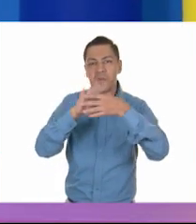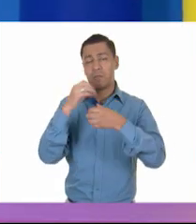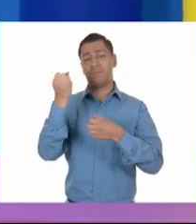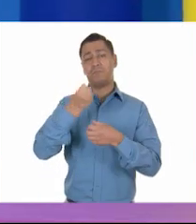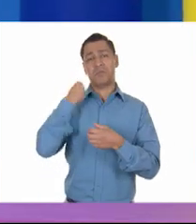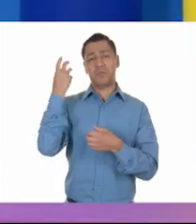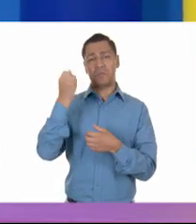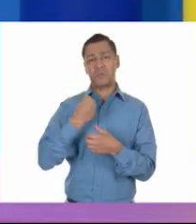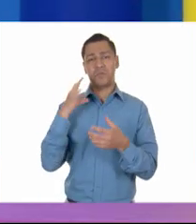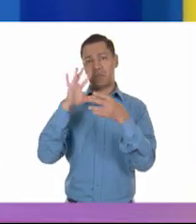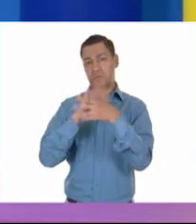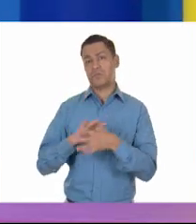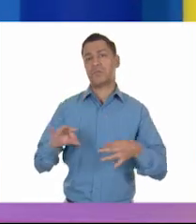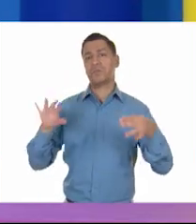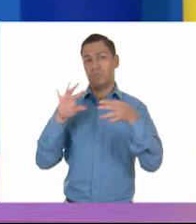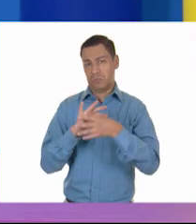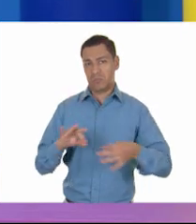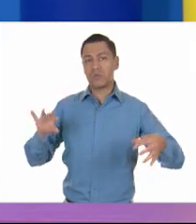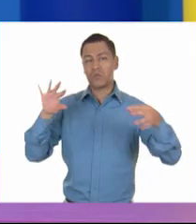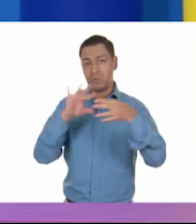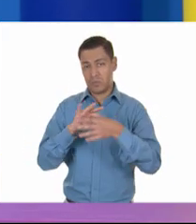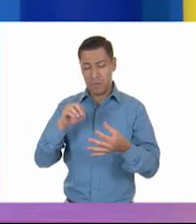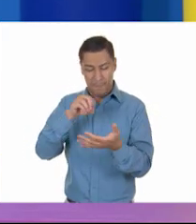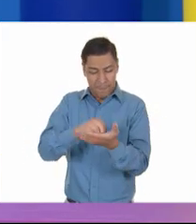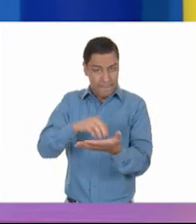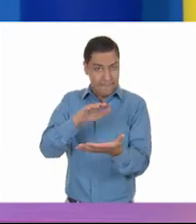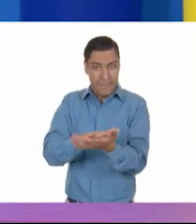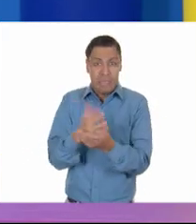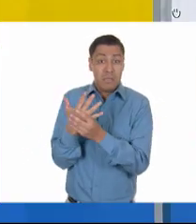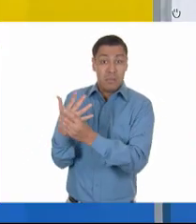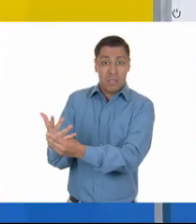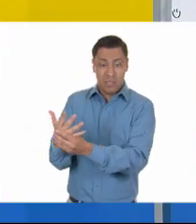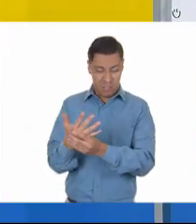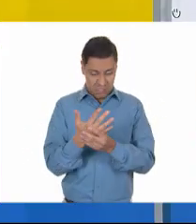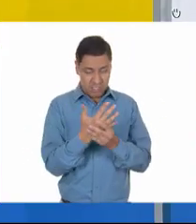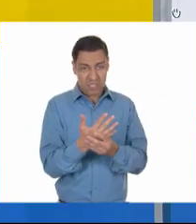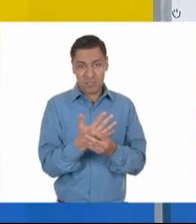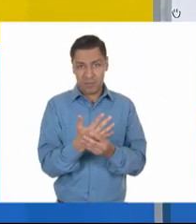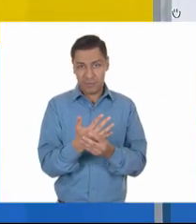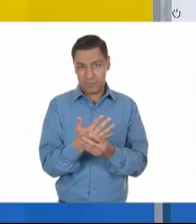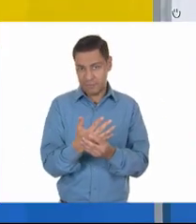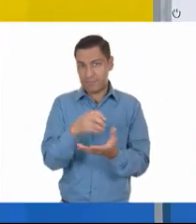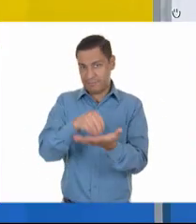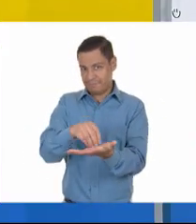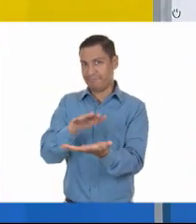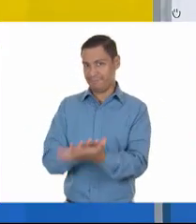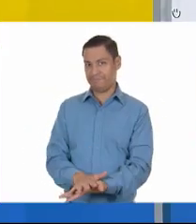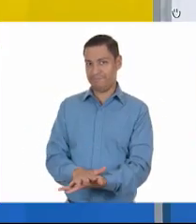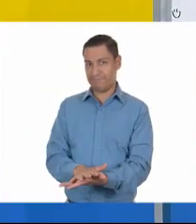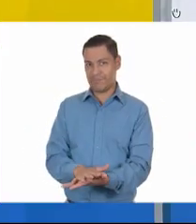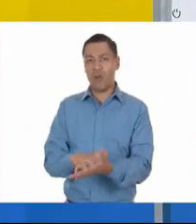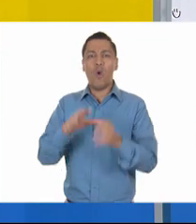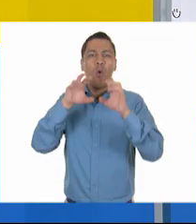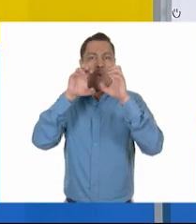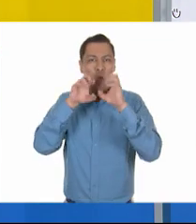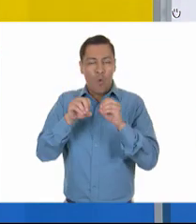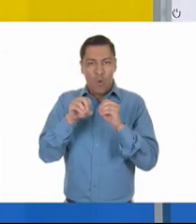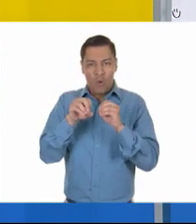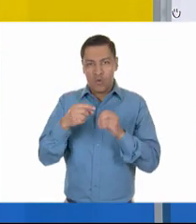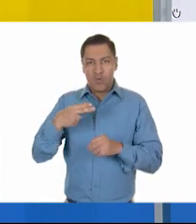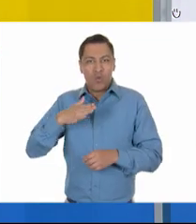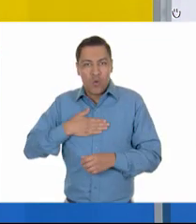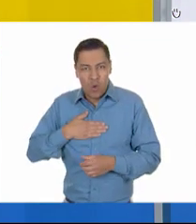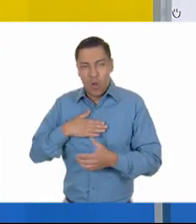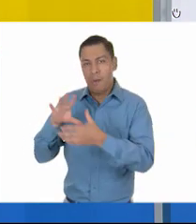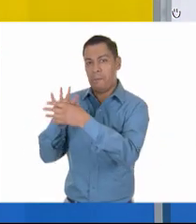el entrevistado conteste? ¿Así tal y como lo dijo? Ahora veamos cuál es el discurso indirecto y la cita